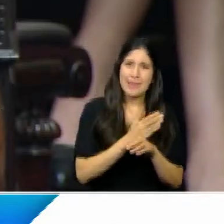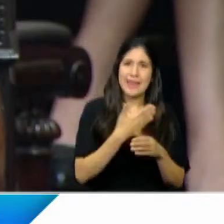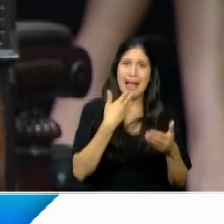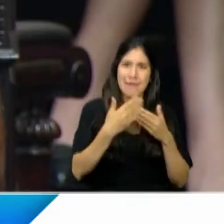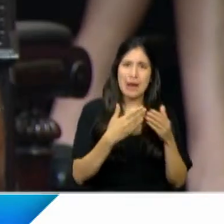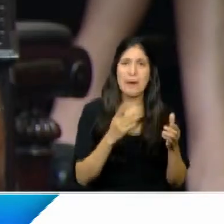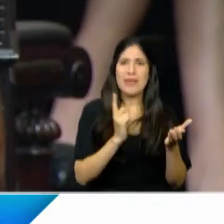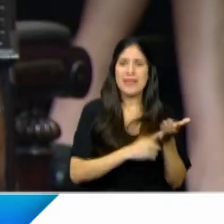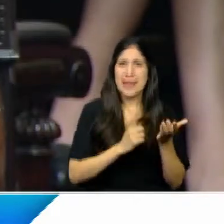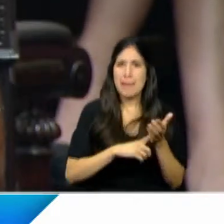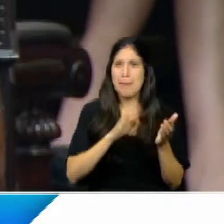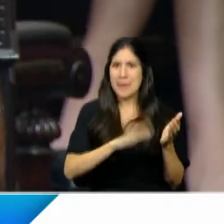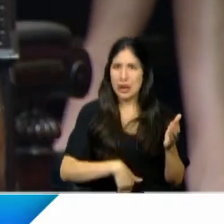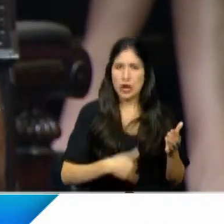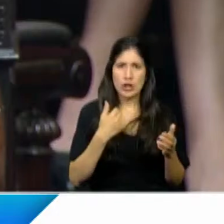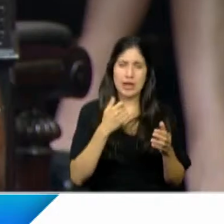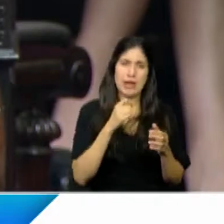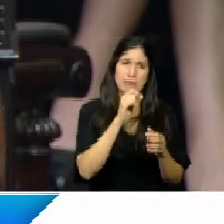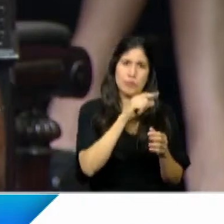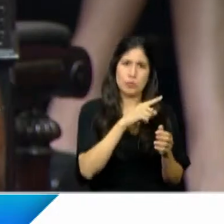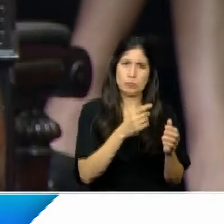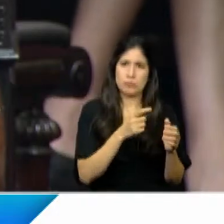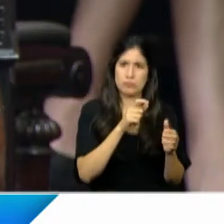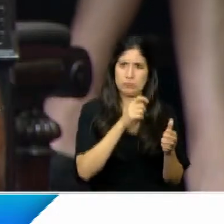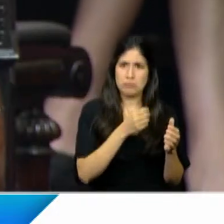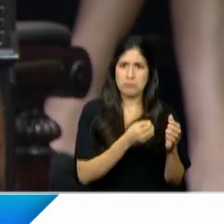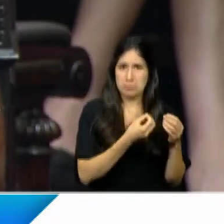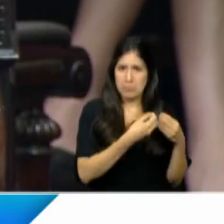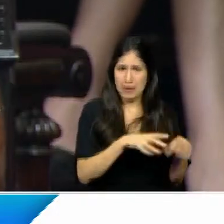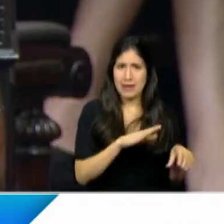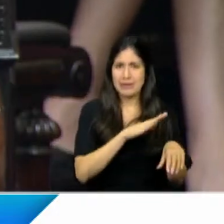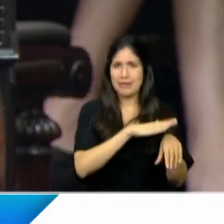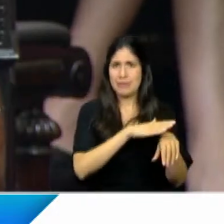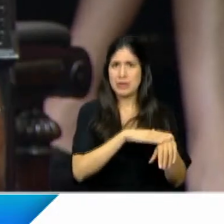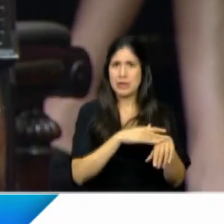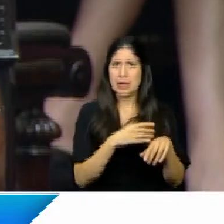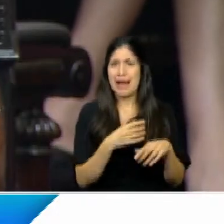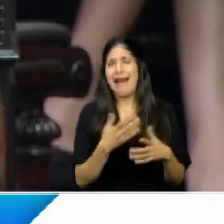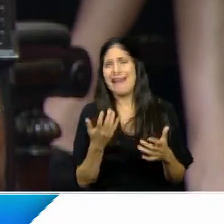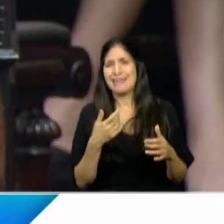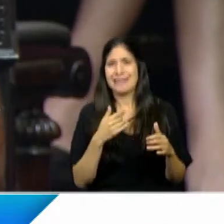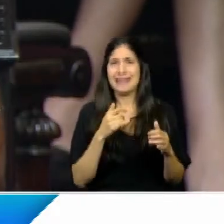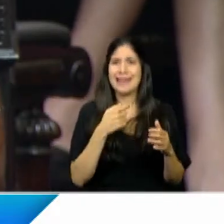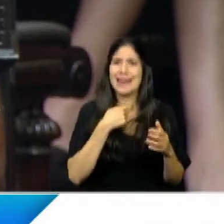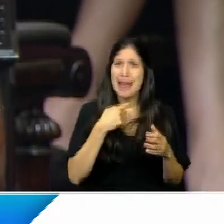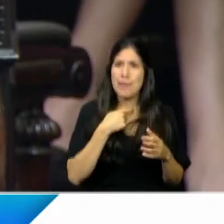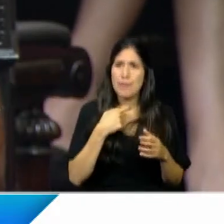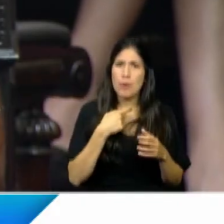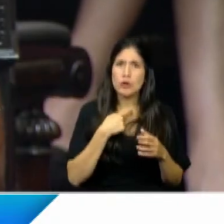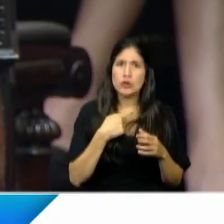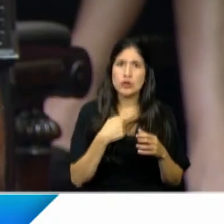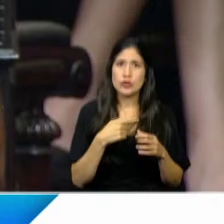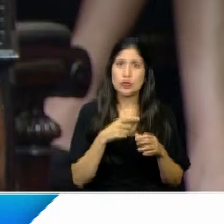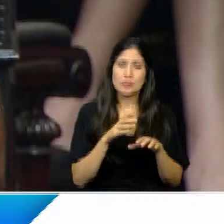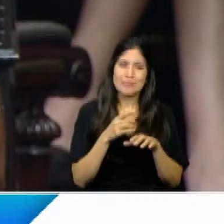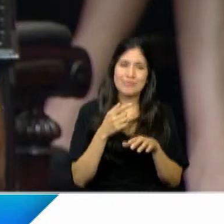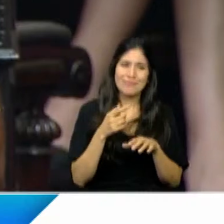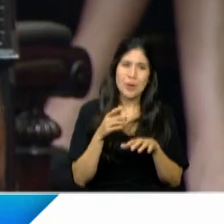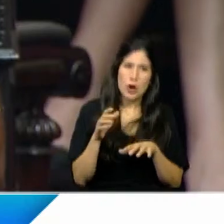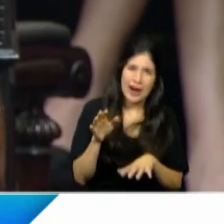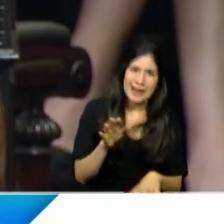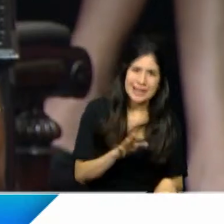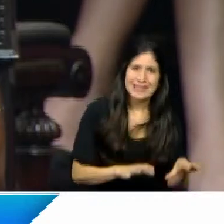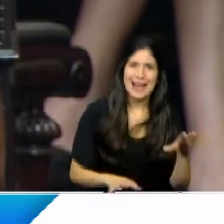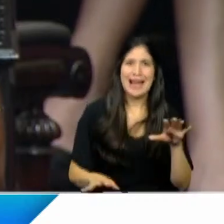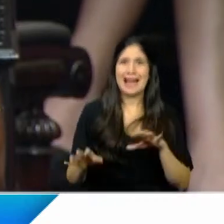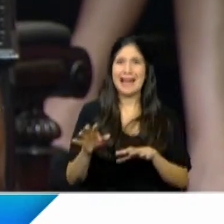autores de los dictámenes, no es caprichoso ni arbitrario. Lo que se busca es darle previsibilidad,